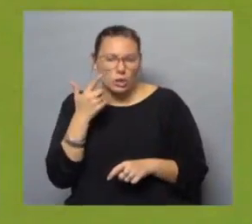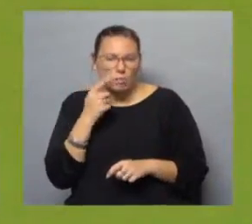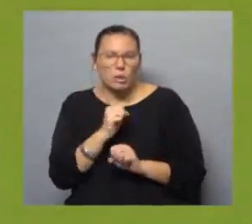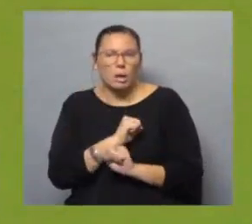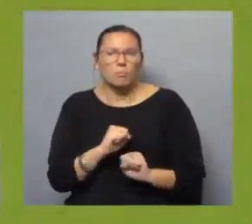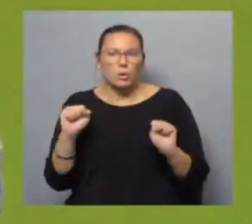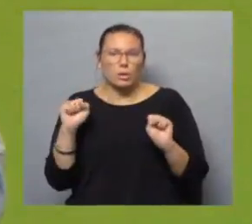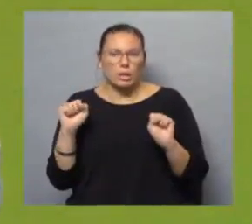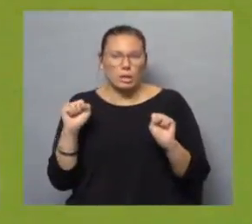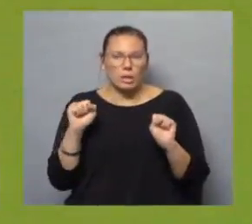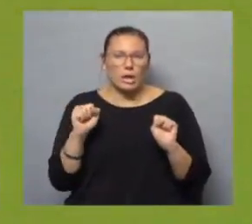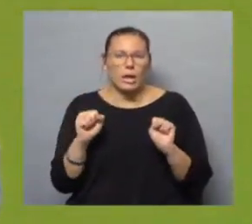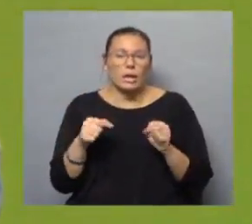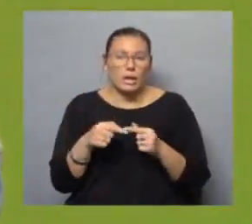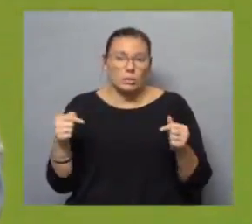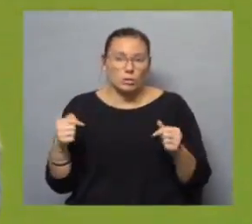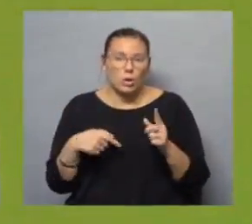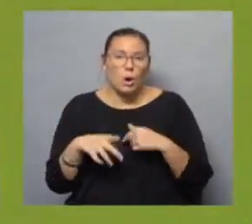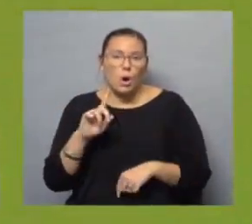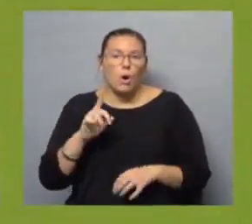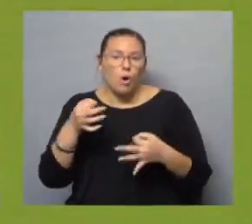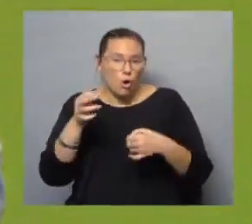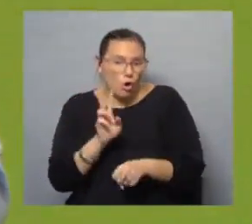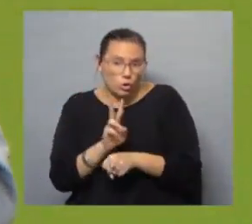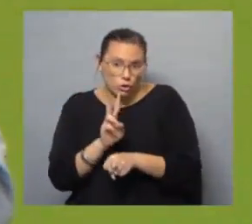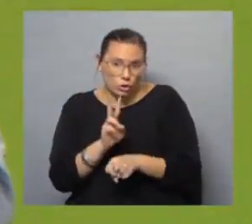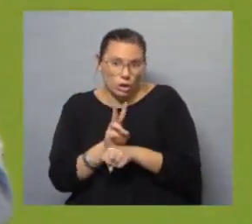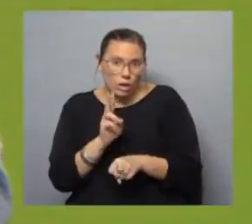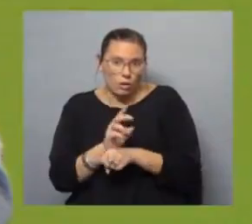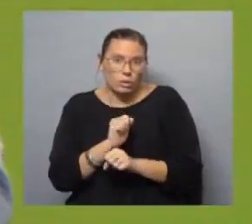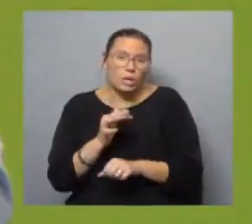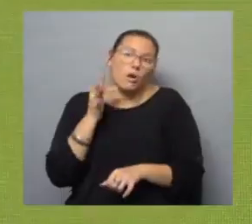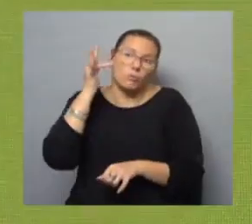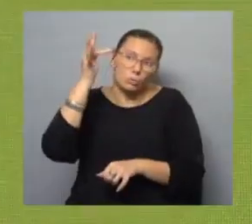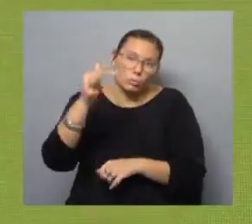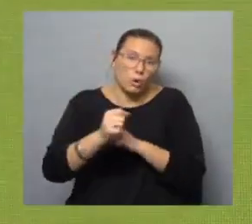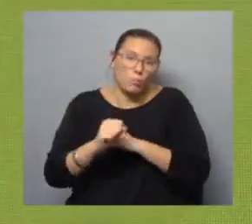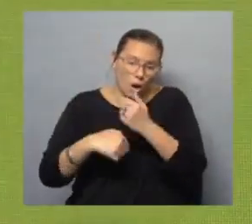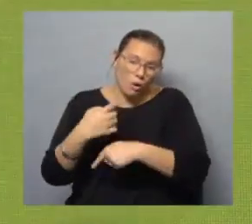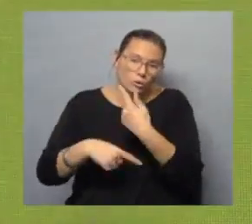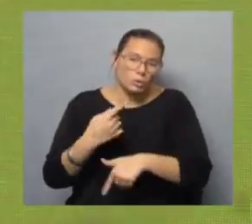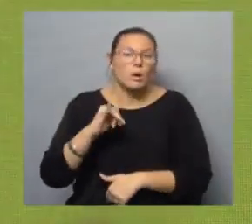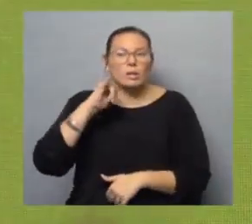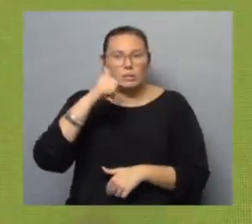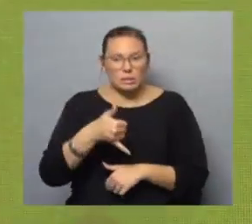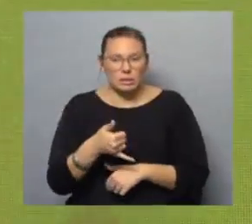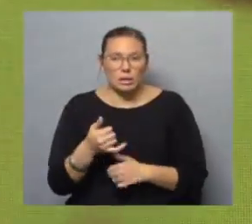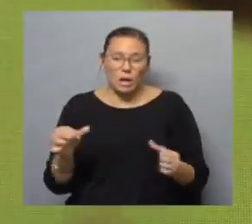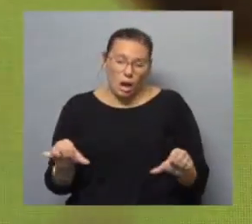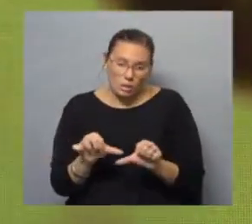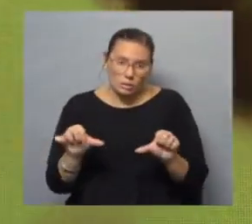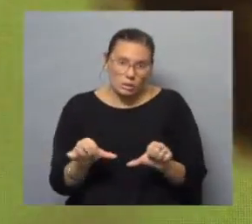poder, bueno, utilizar este recurso de manera racional y garantizar que llegue a las futuras generaciones. Exactamente. En eso estamos